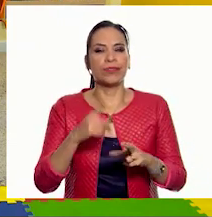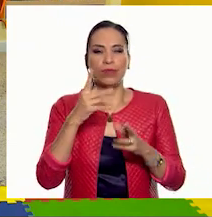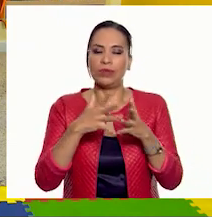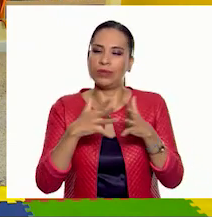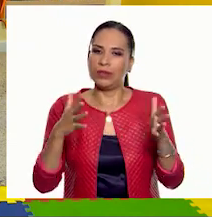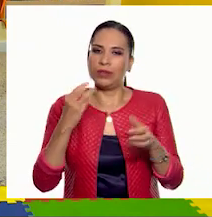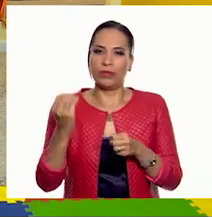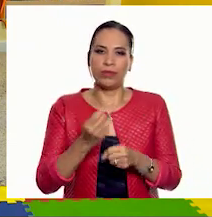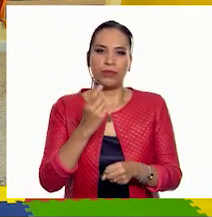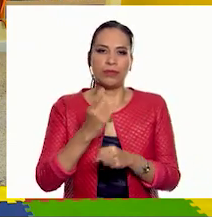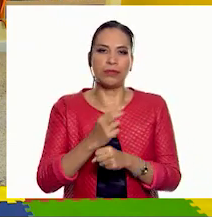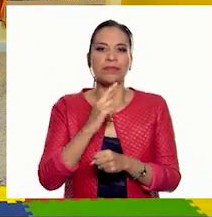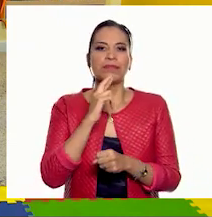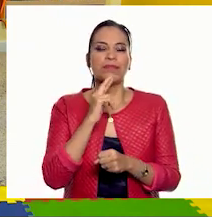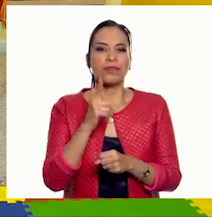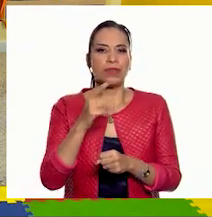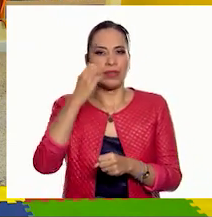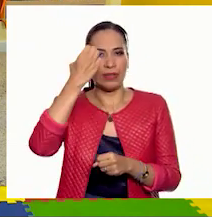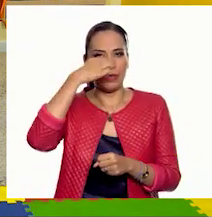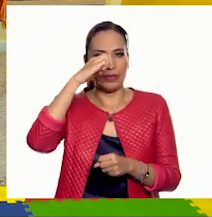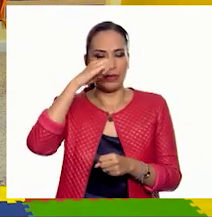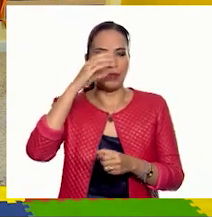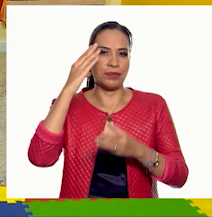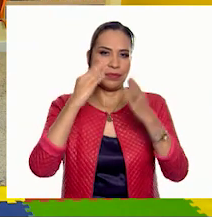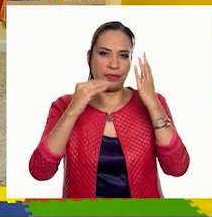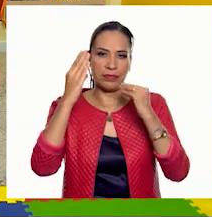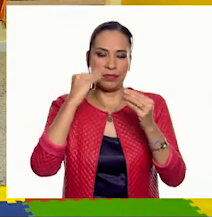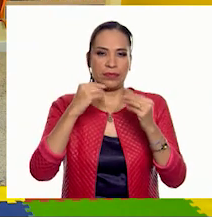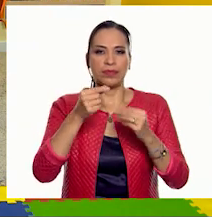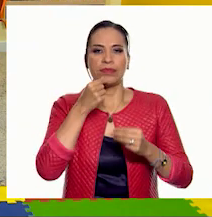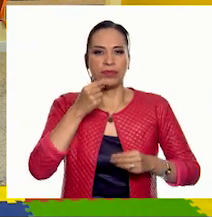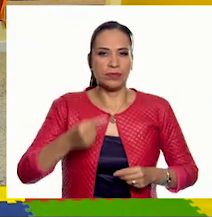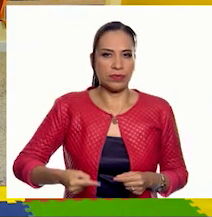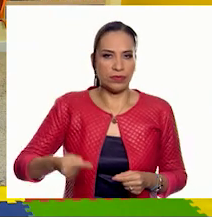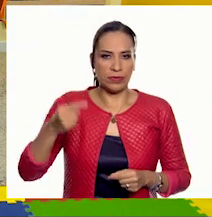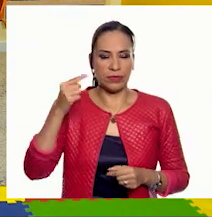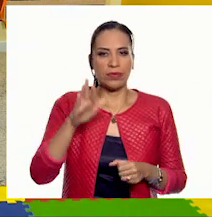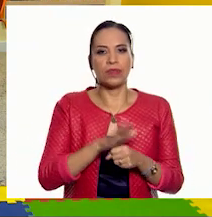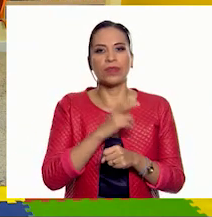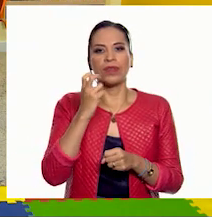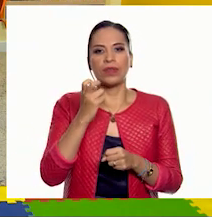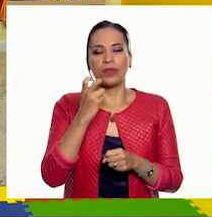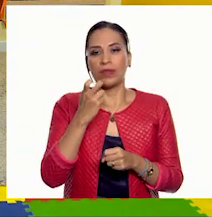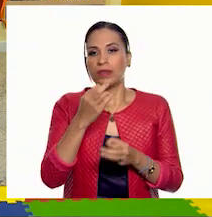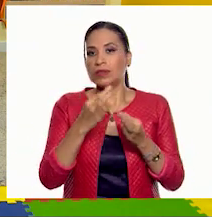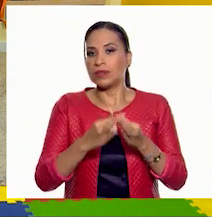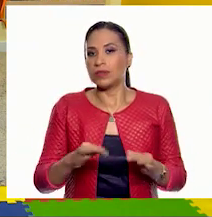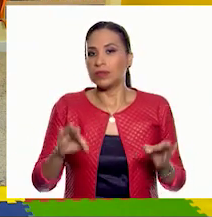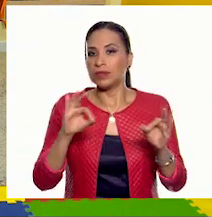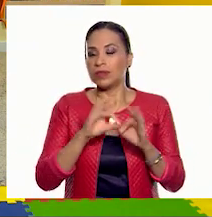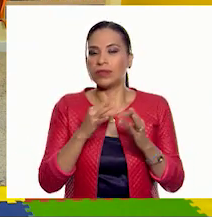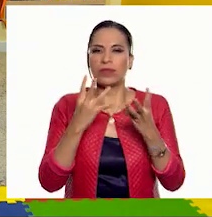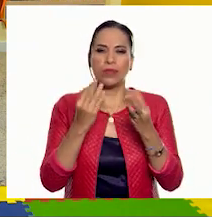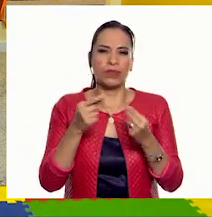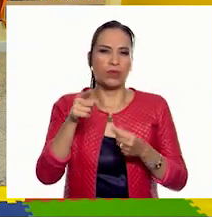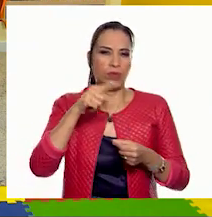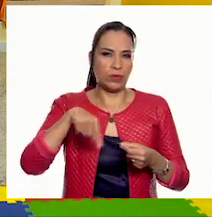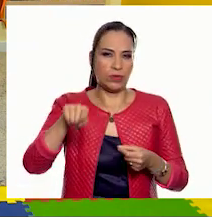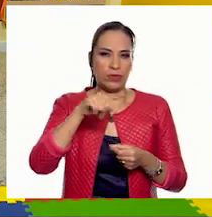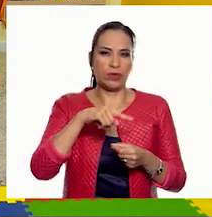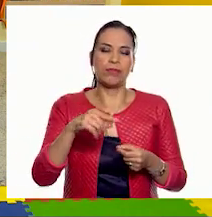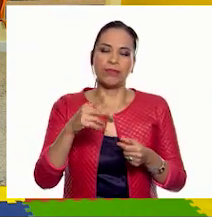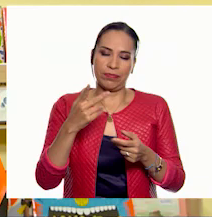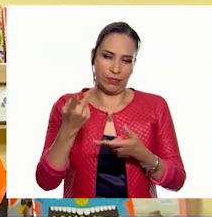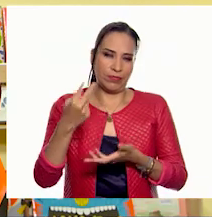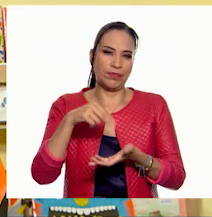gran oportunidad para mejorar las experiencias de aprendizaje de la infancia. Por eso es muy importante el que ustedes estén